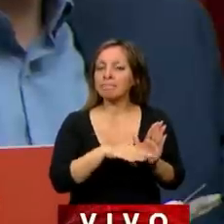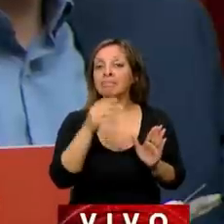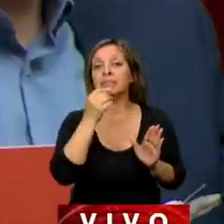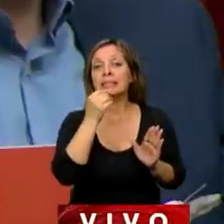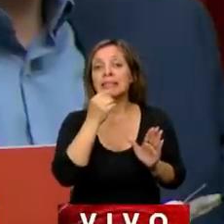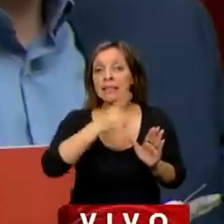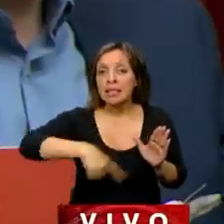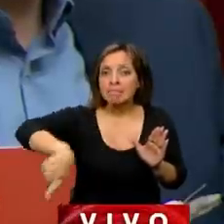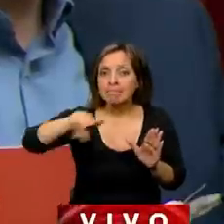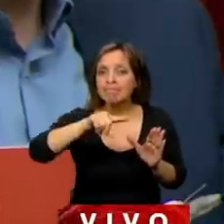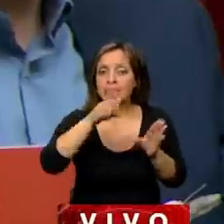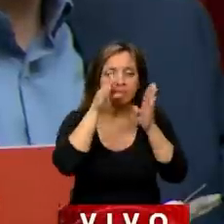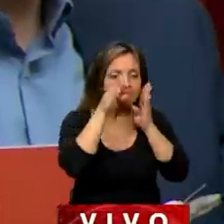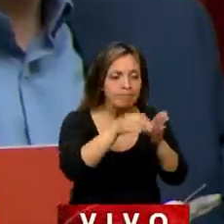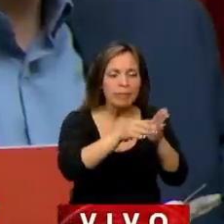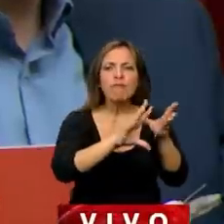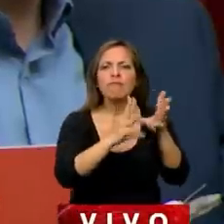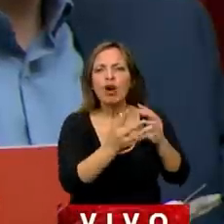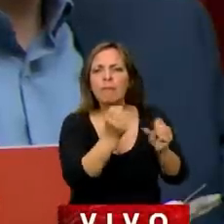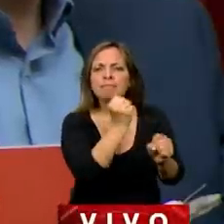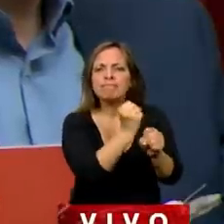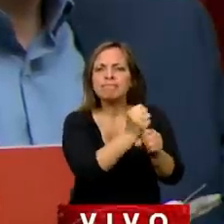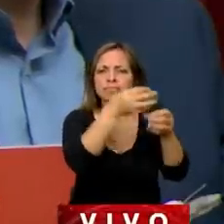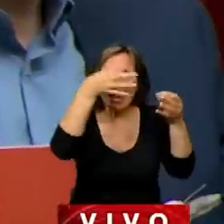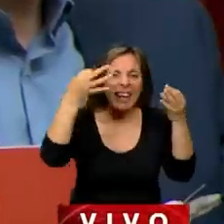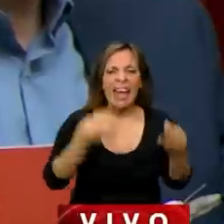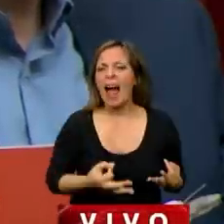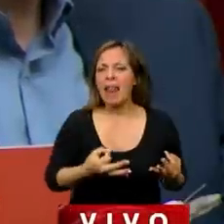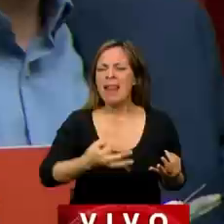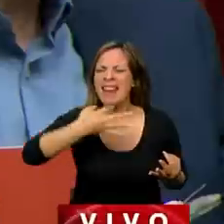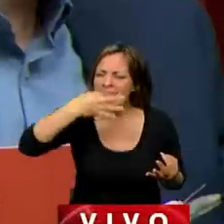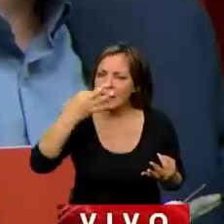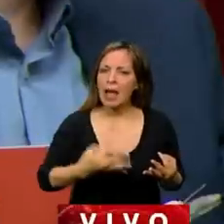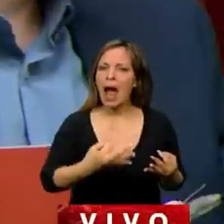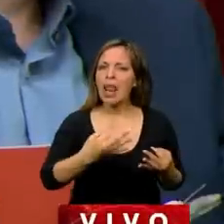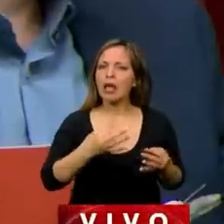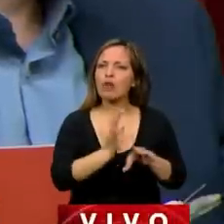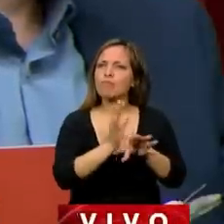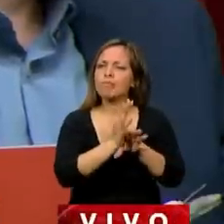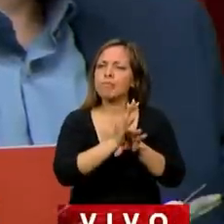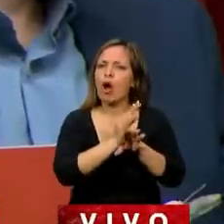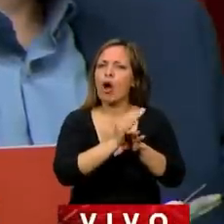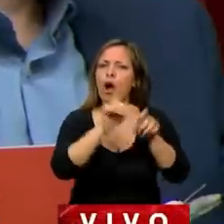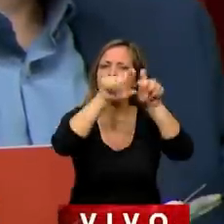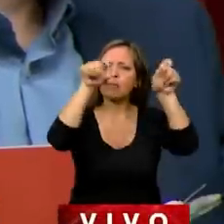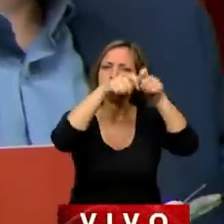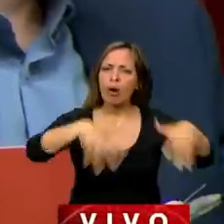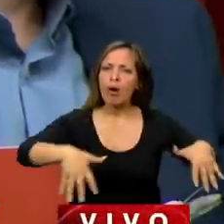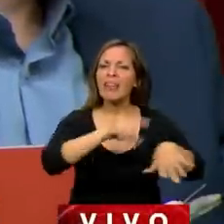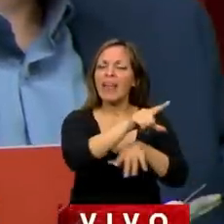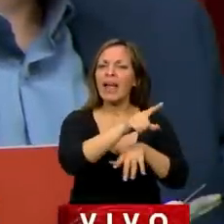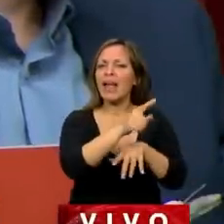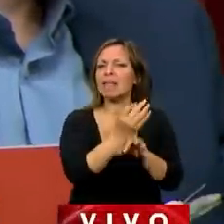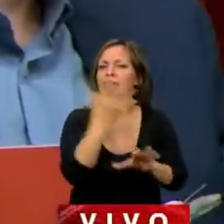aborda, no hay real jerarquización y promoción de la enfermería. ¿Por qué? Porque se ha quedado